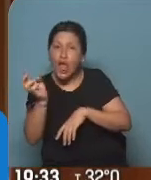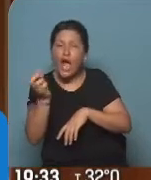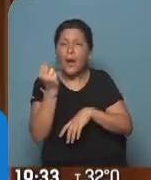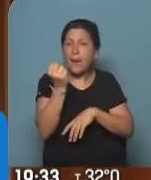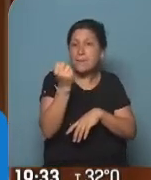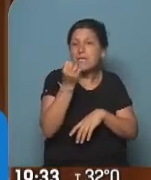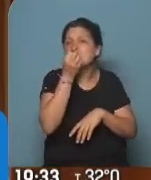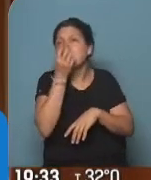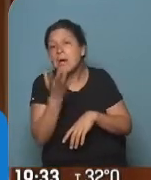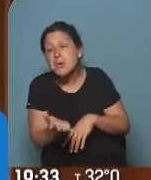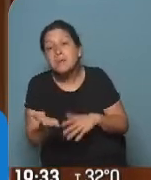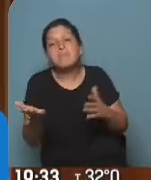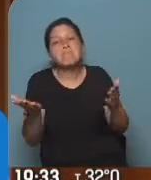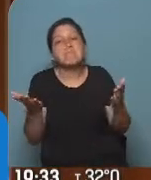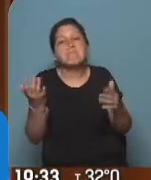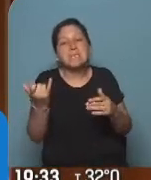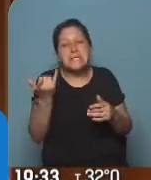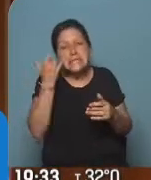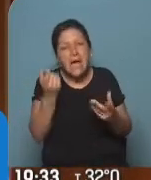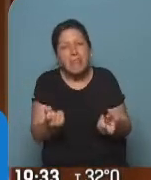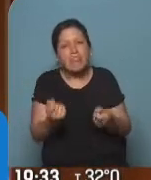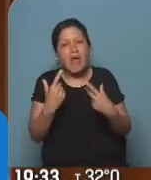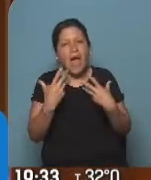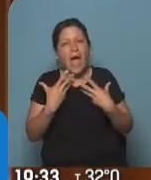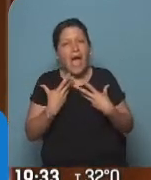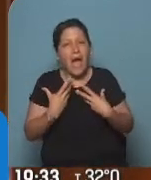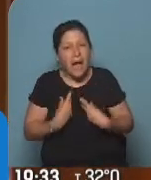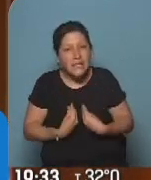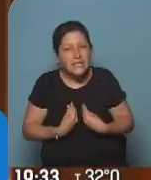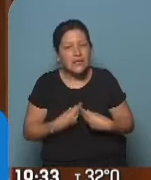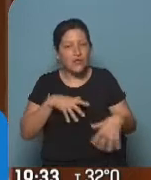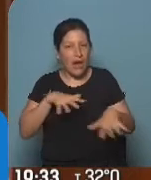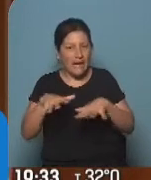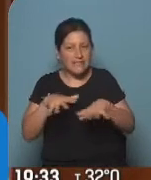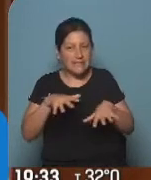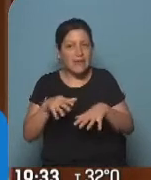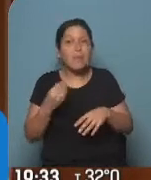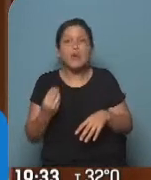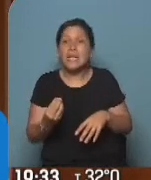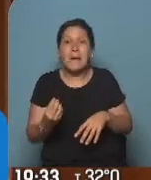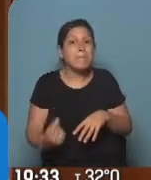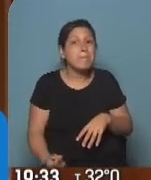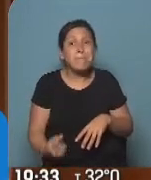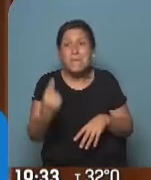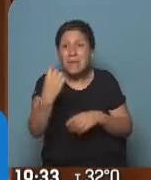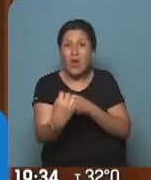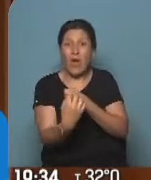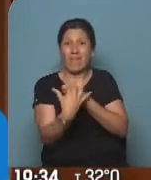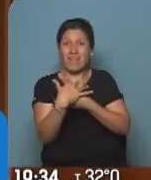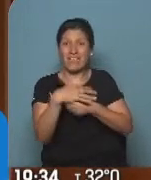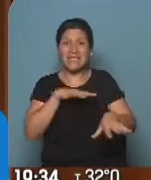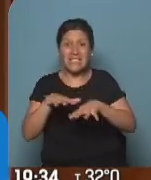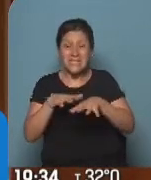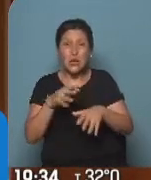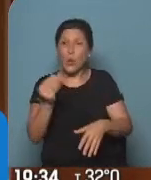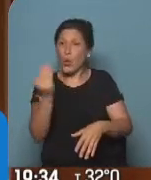eso ya genera cierto alivio en la actividad, digamos, porque lo primero que afecta a la actividad, a las decisiones de consumo y a las decisiones de inversión